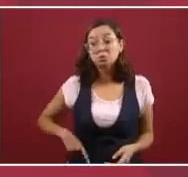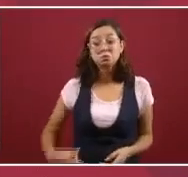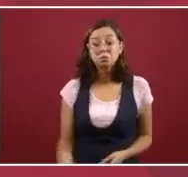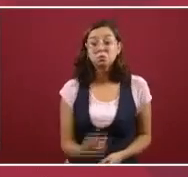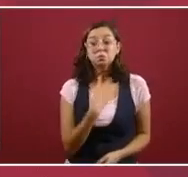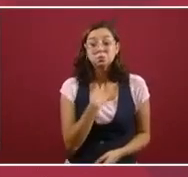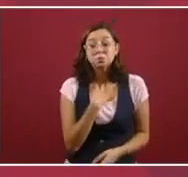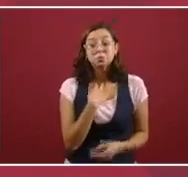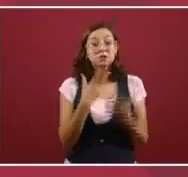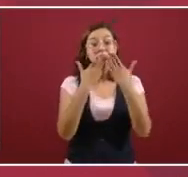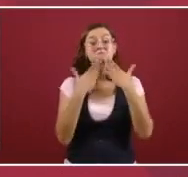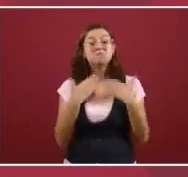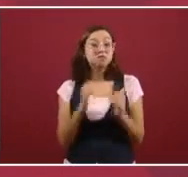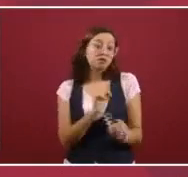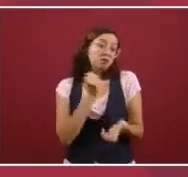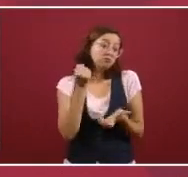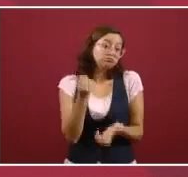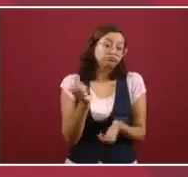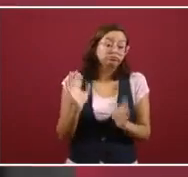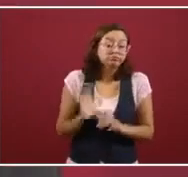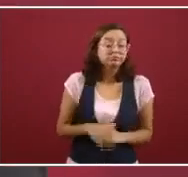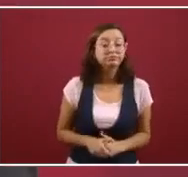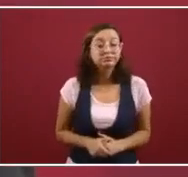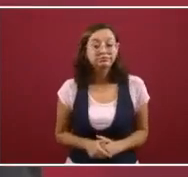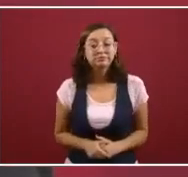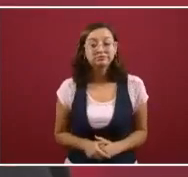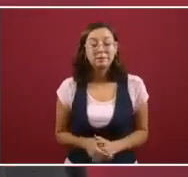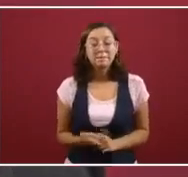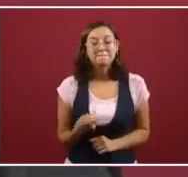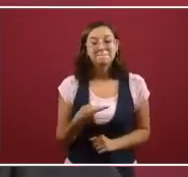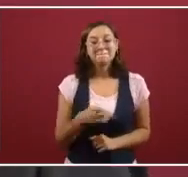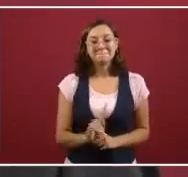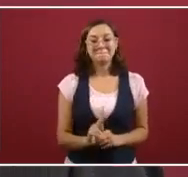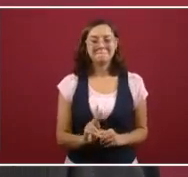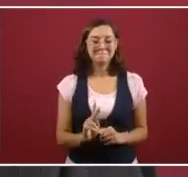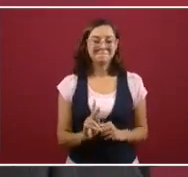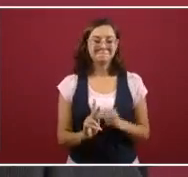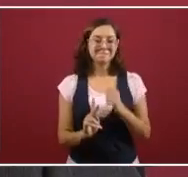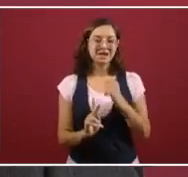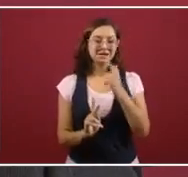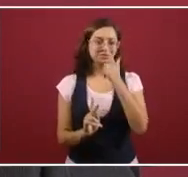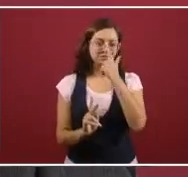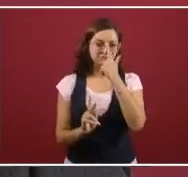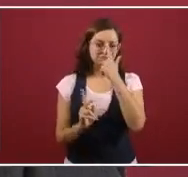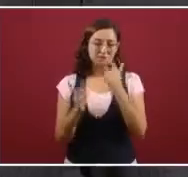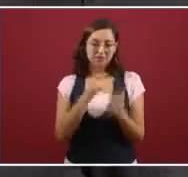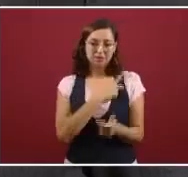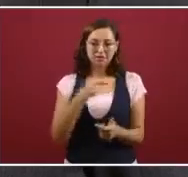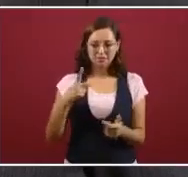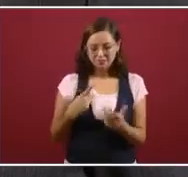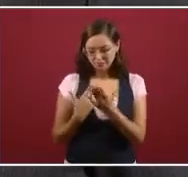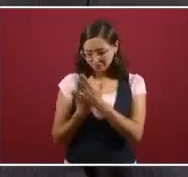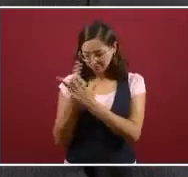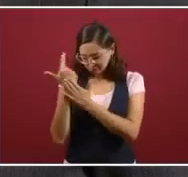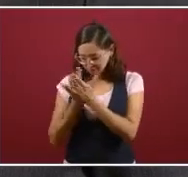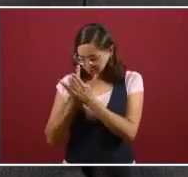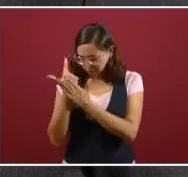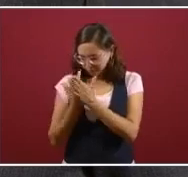fondos. Nada más que es cosa de hacer cuentas, ¿no? Nosotros